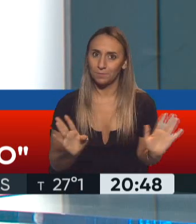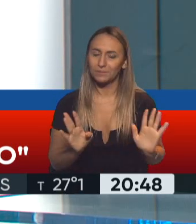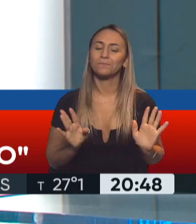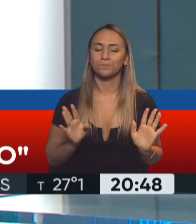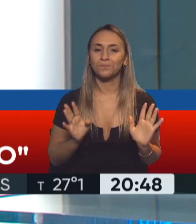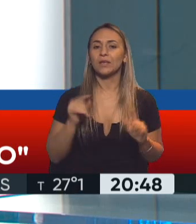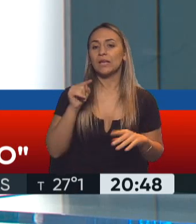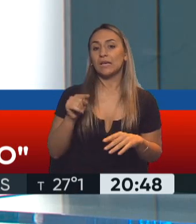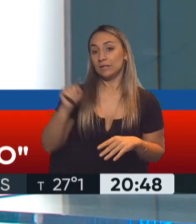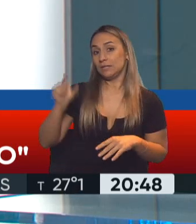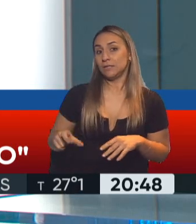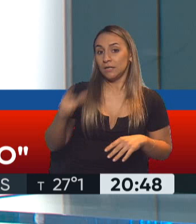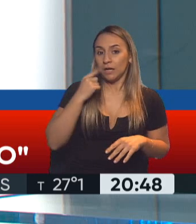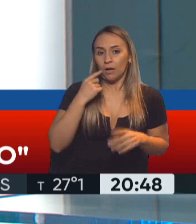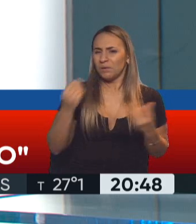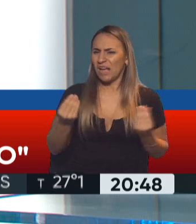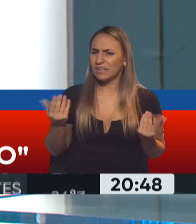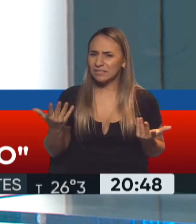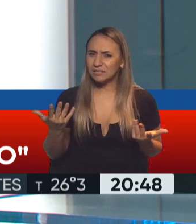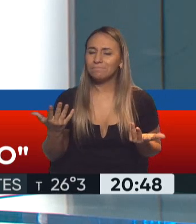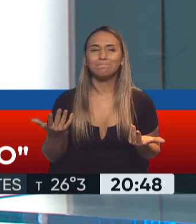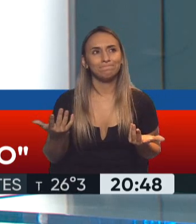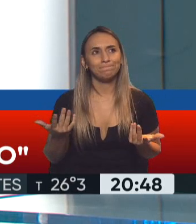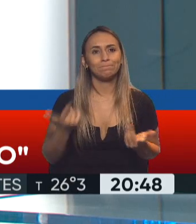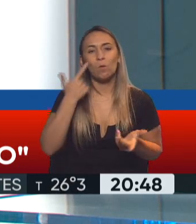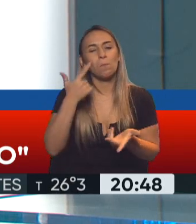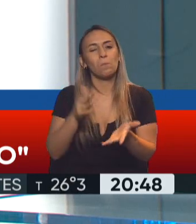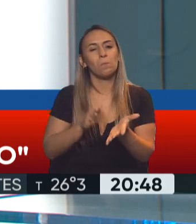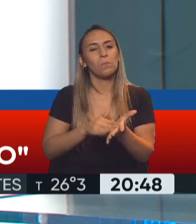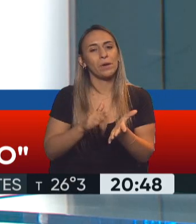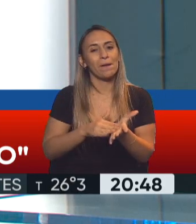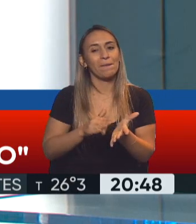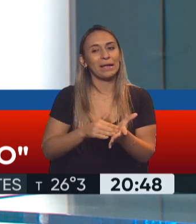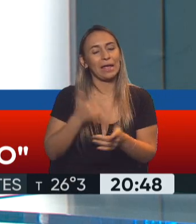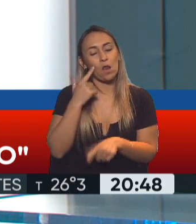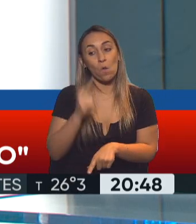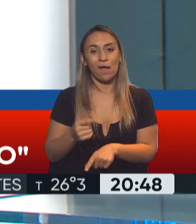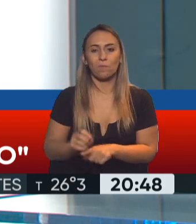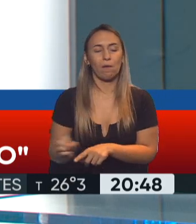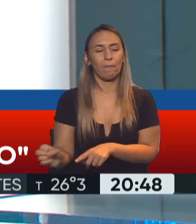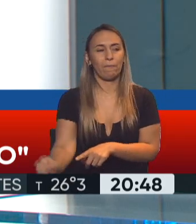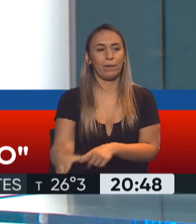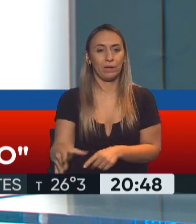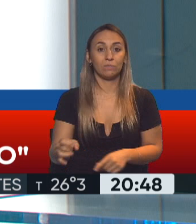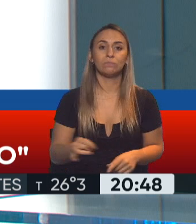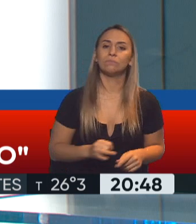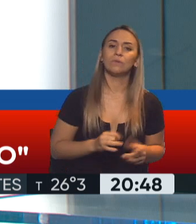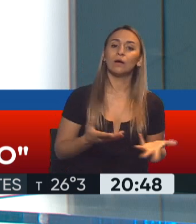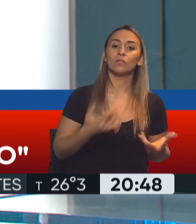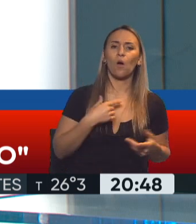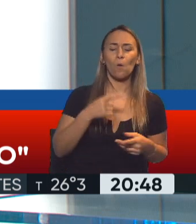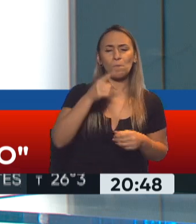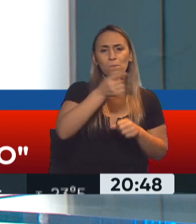lo que hace es plantar pruebas que no existen y cuando lo va a detener la policía empieza a tirar